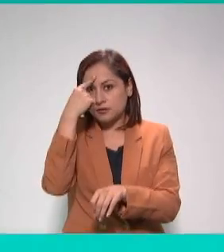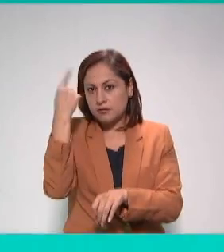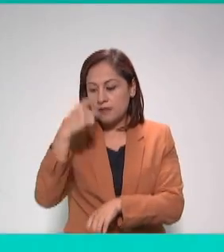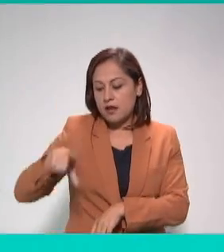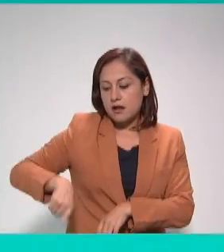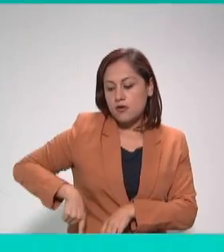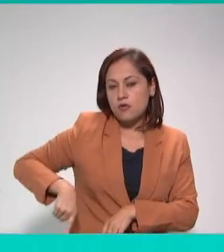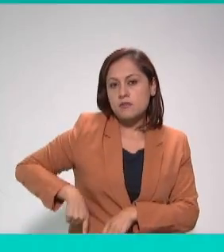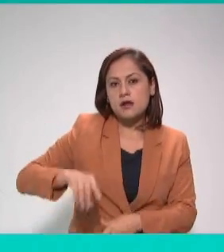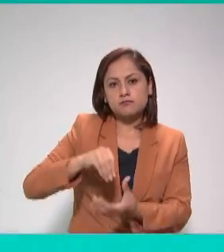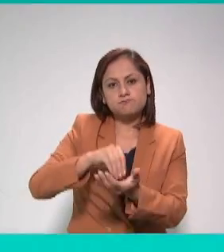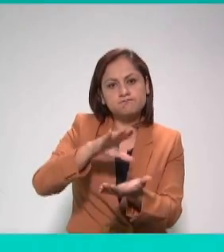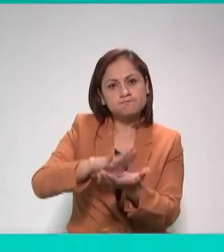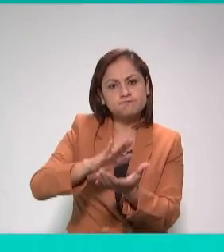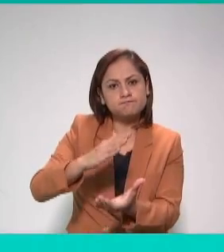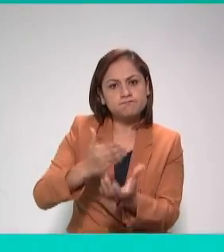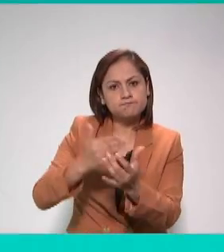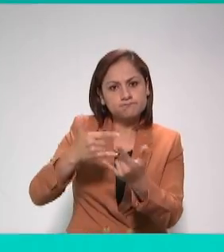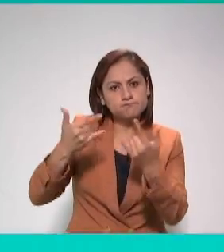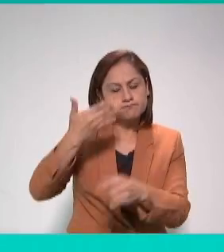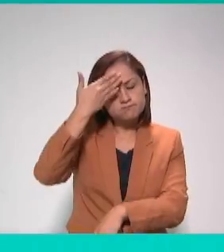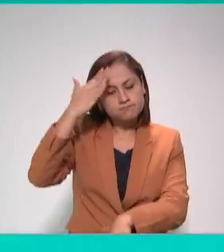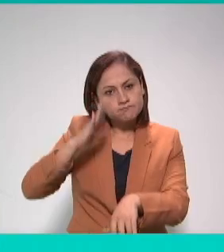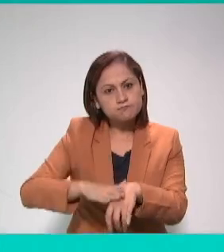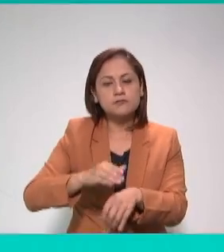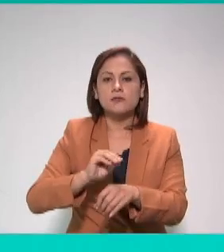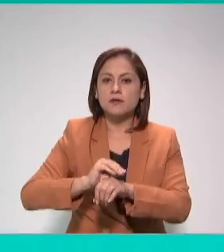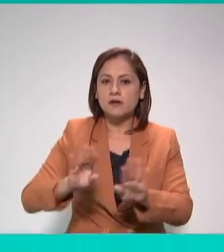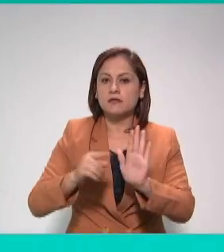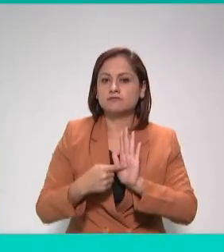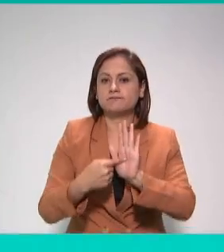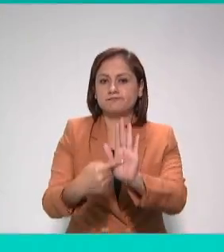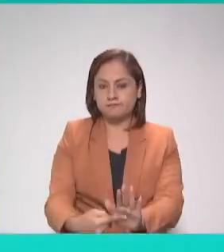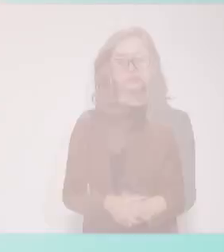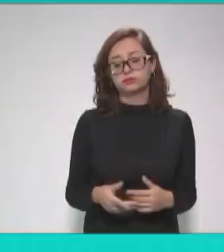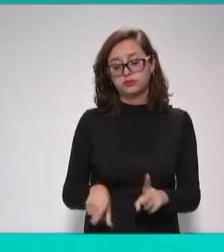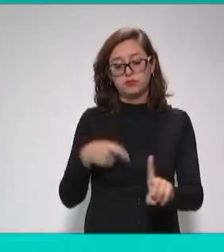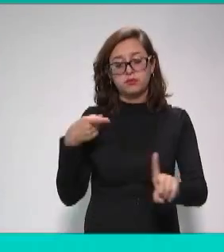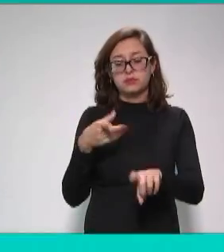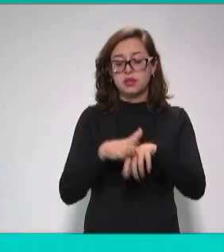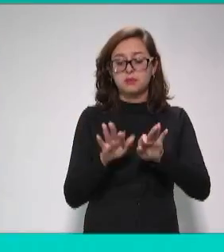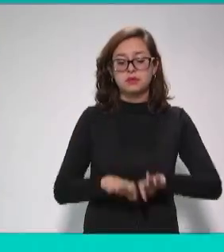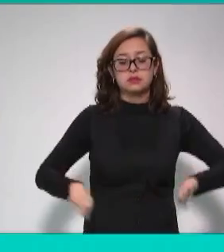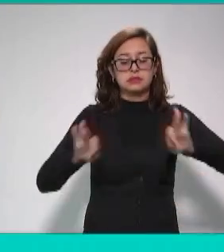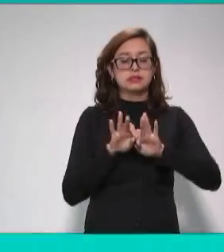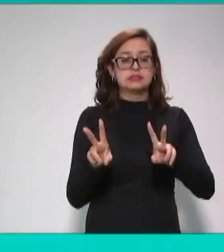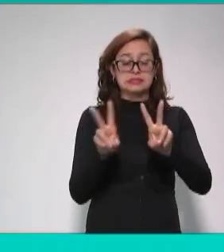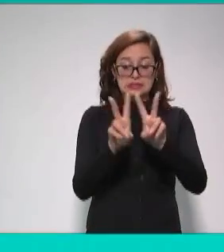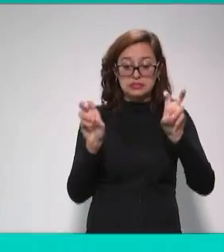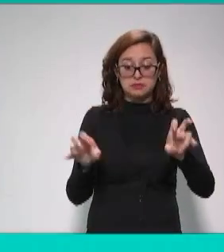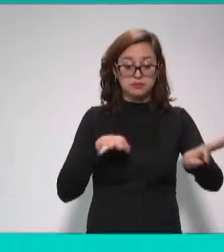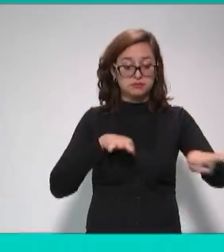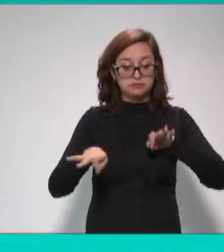memoria institucional que permita consolidar un régimen democrático abierto y plural al analizar el caso la ponencia de la